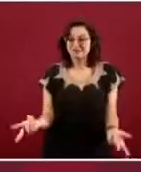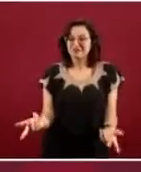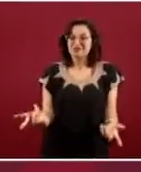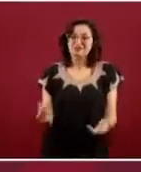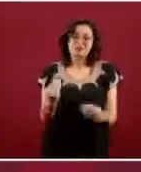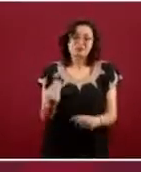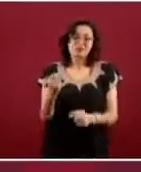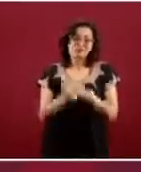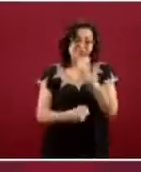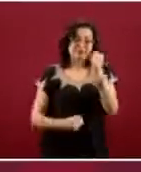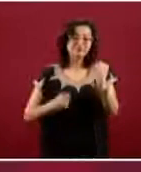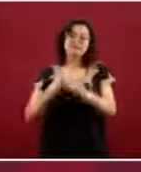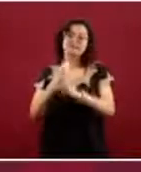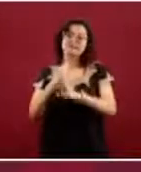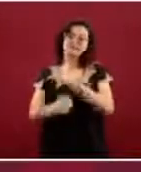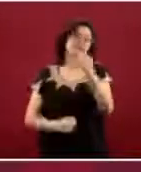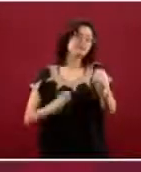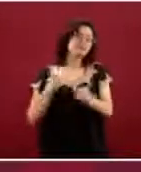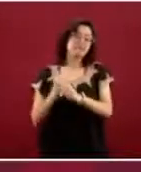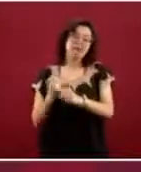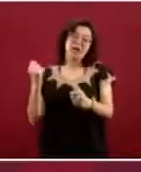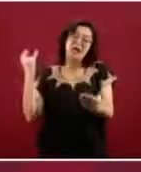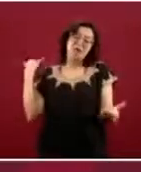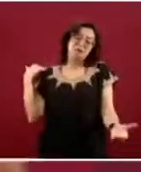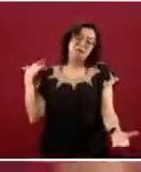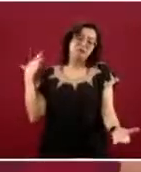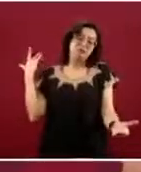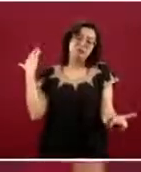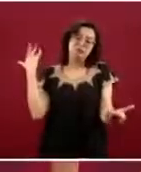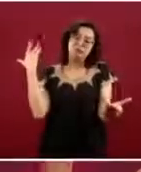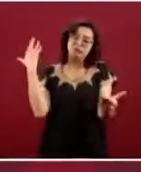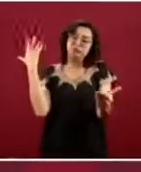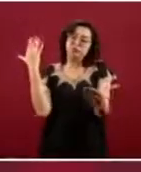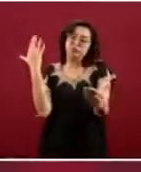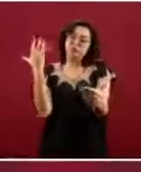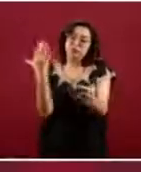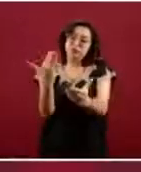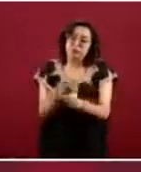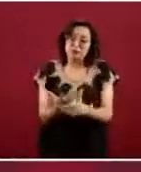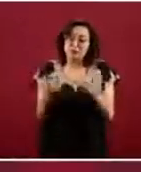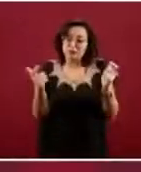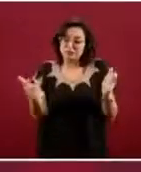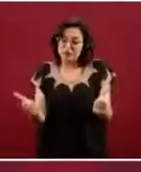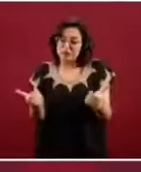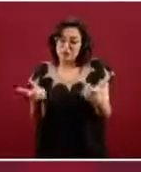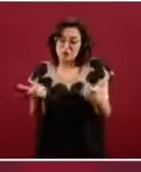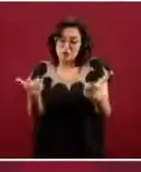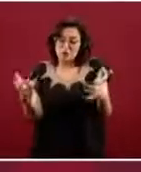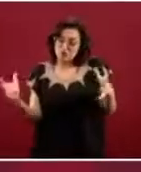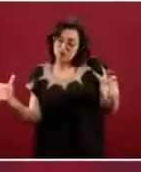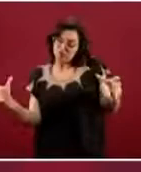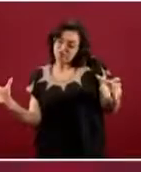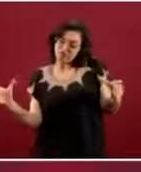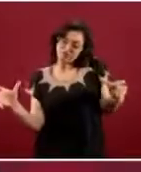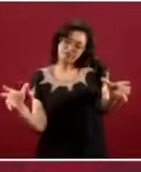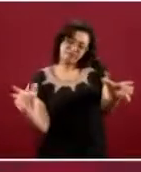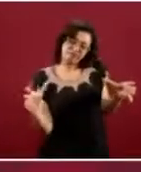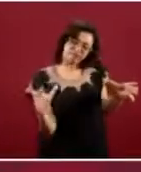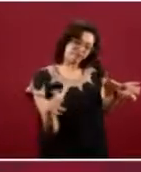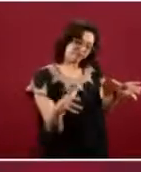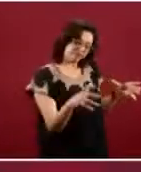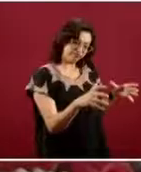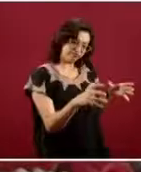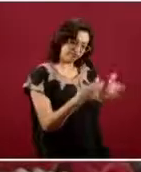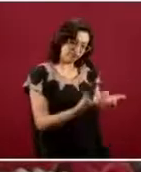en una economía o un modelo económico que fue concentrando la riqueza y fue